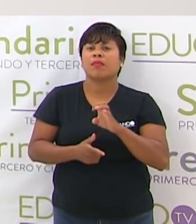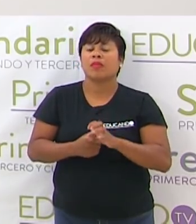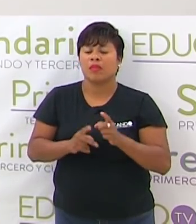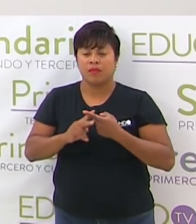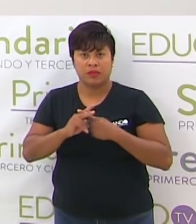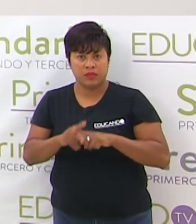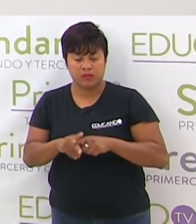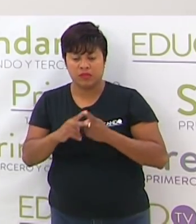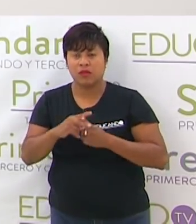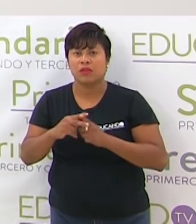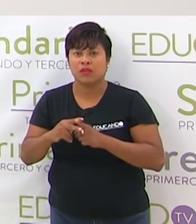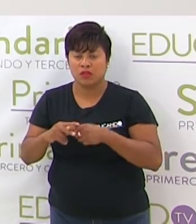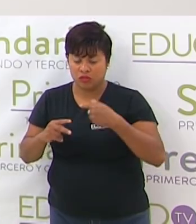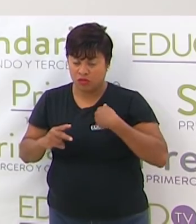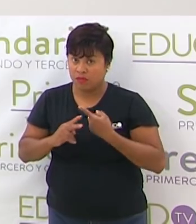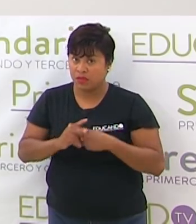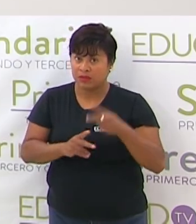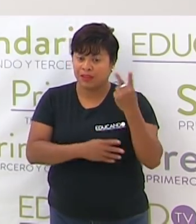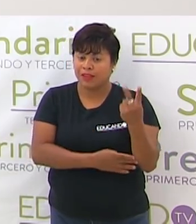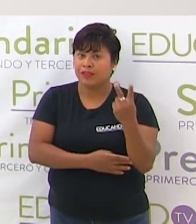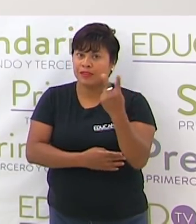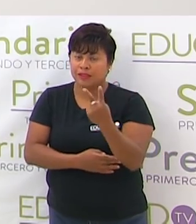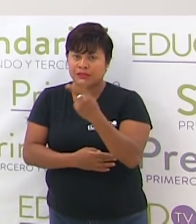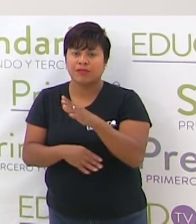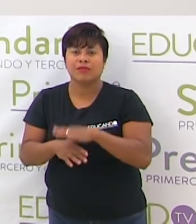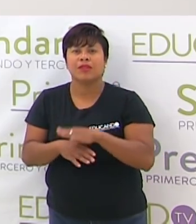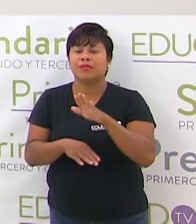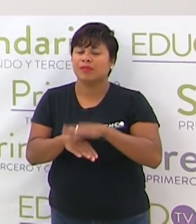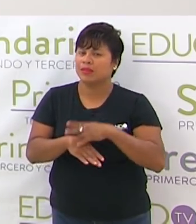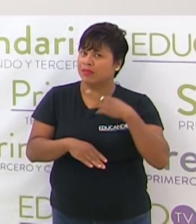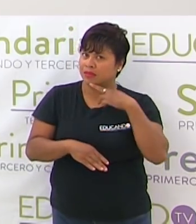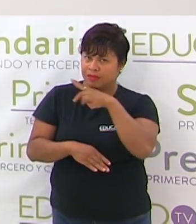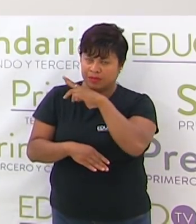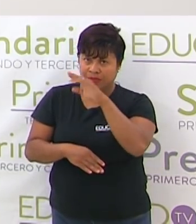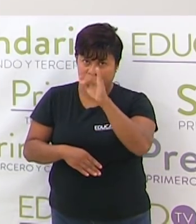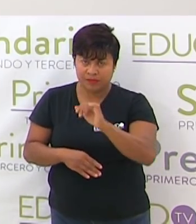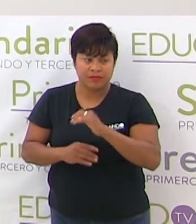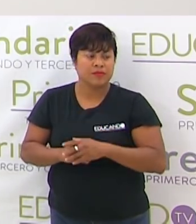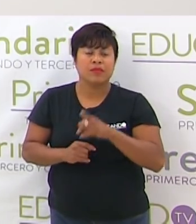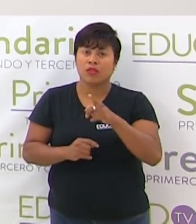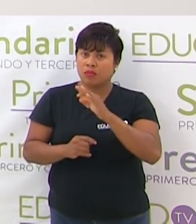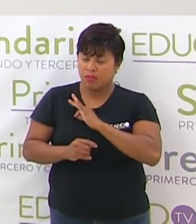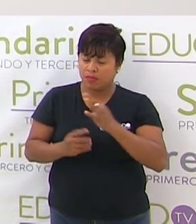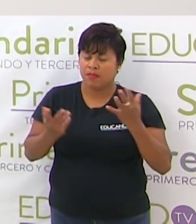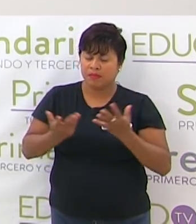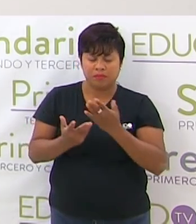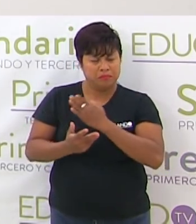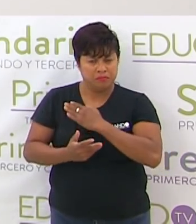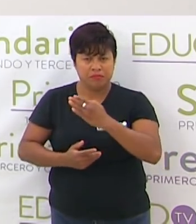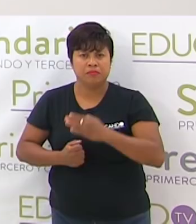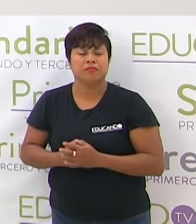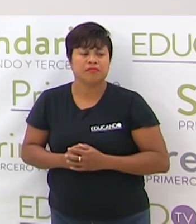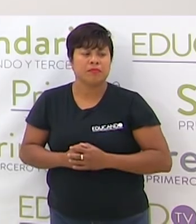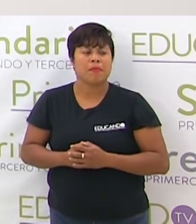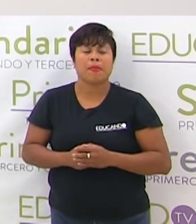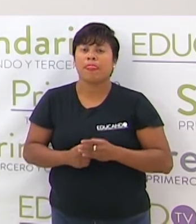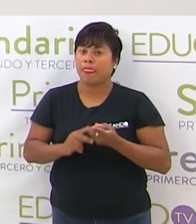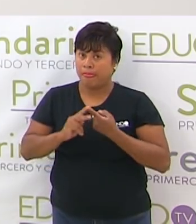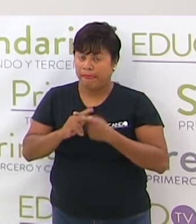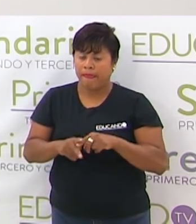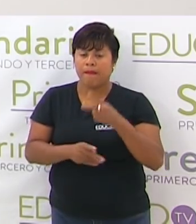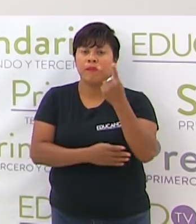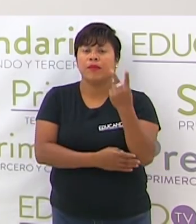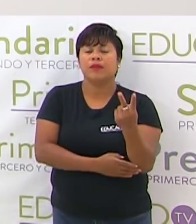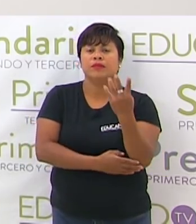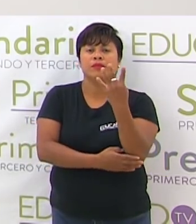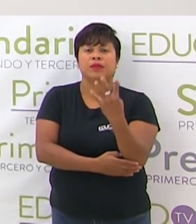entonces empezamos a contar. Yo voy a contar de 2 en 2 porque se me hace un poquito más rápido, ¿sí? Si tú puedes hacerlo, pues qué bueno. Entonces